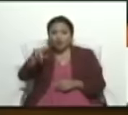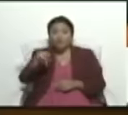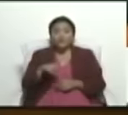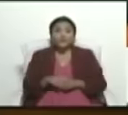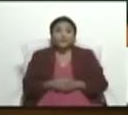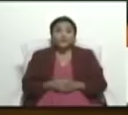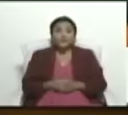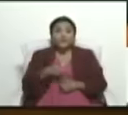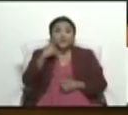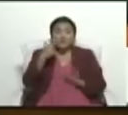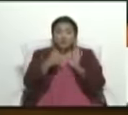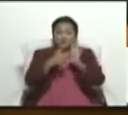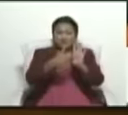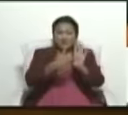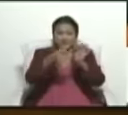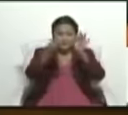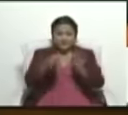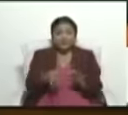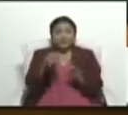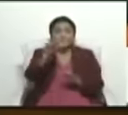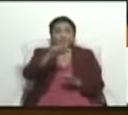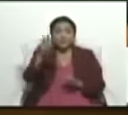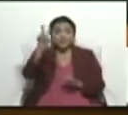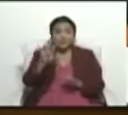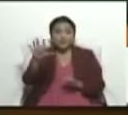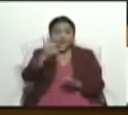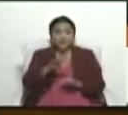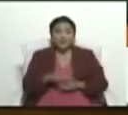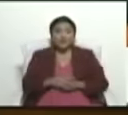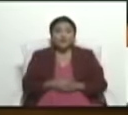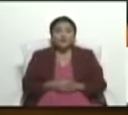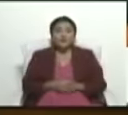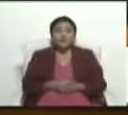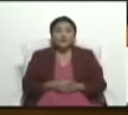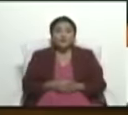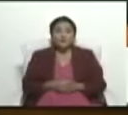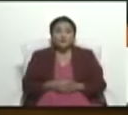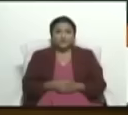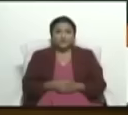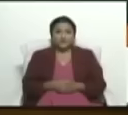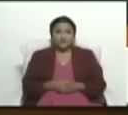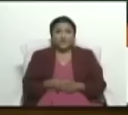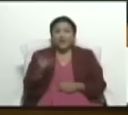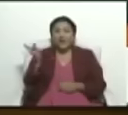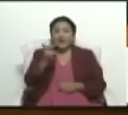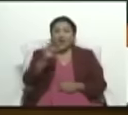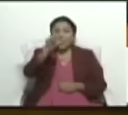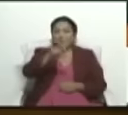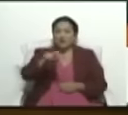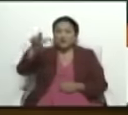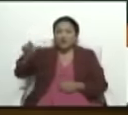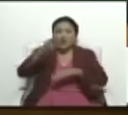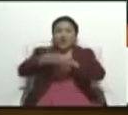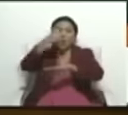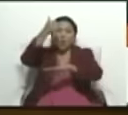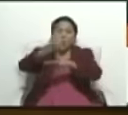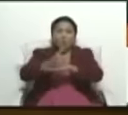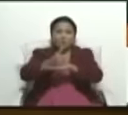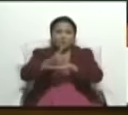Hoy voy a presentar ante el pueblo de Venezuela y la opinión pública internacional a los dos autores